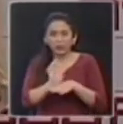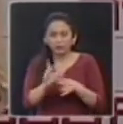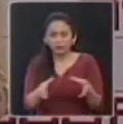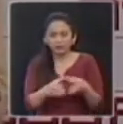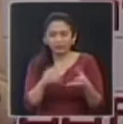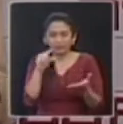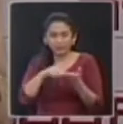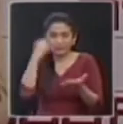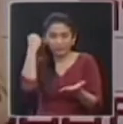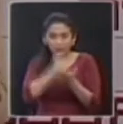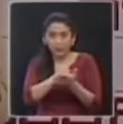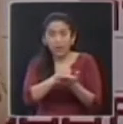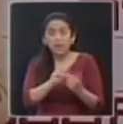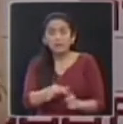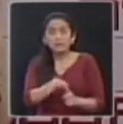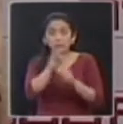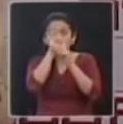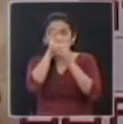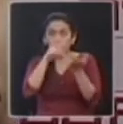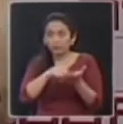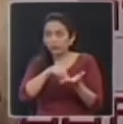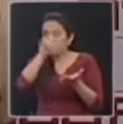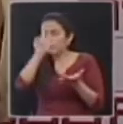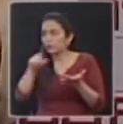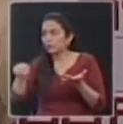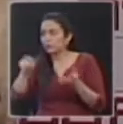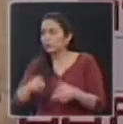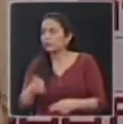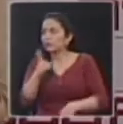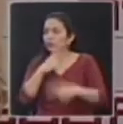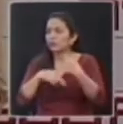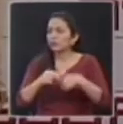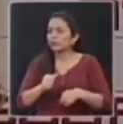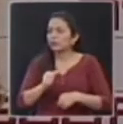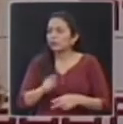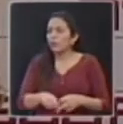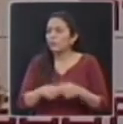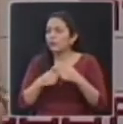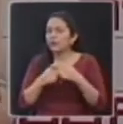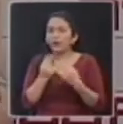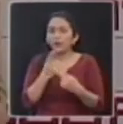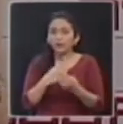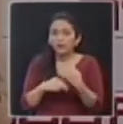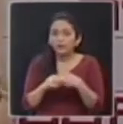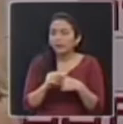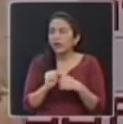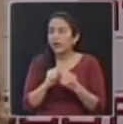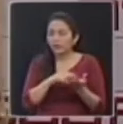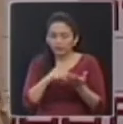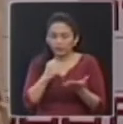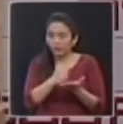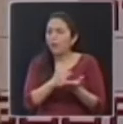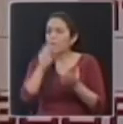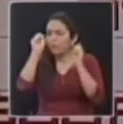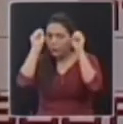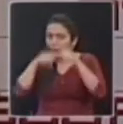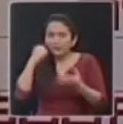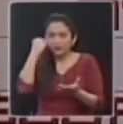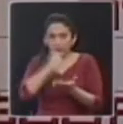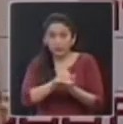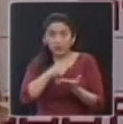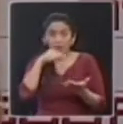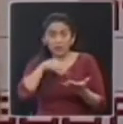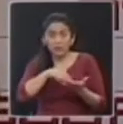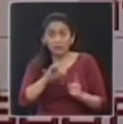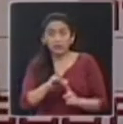Mejor Ecuador, sea reconocido todos estos productos que nacen del emprendedor, pero que nacen con altos estándares de